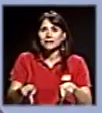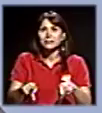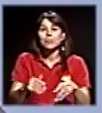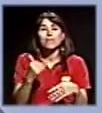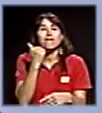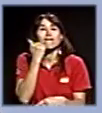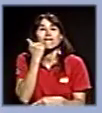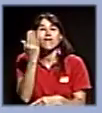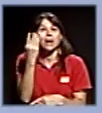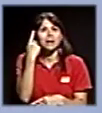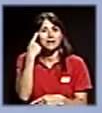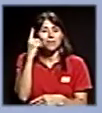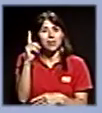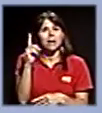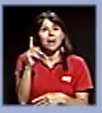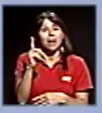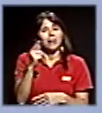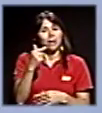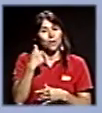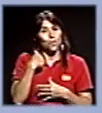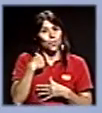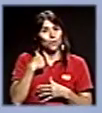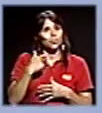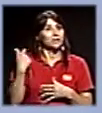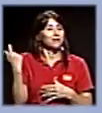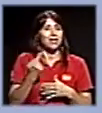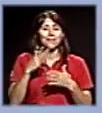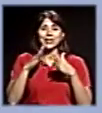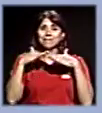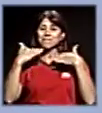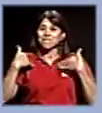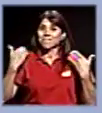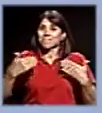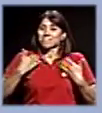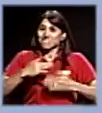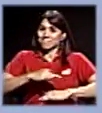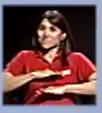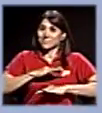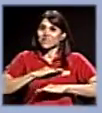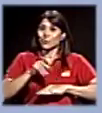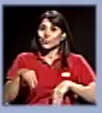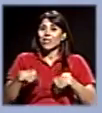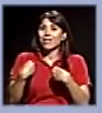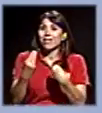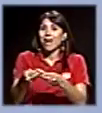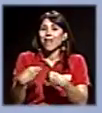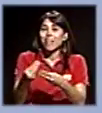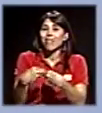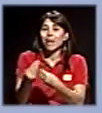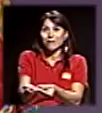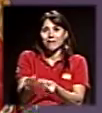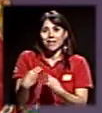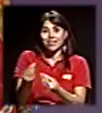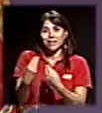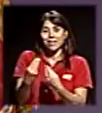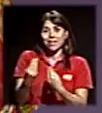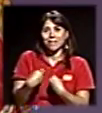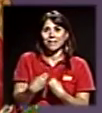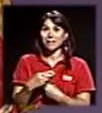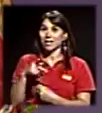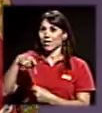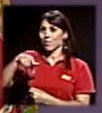en en una en una en un contento permanente Claro porque Cuanto más das más recibes parinama